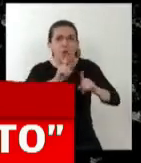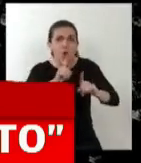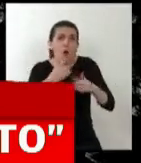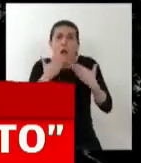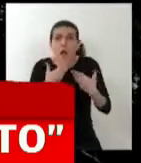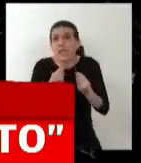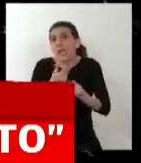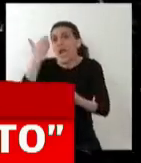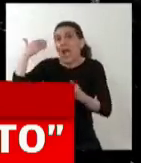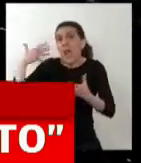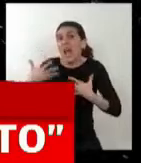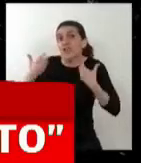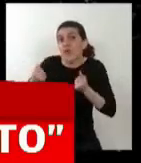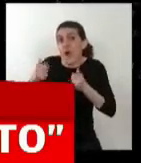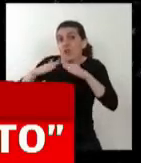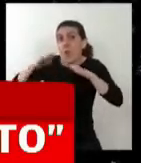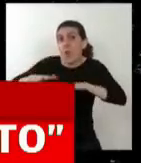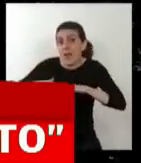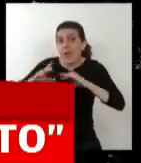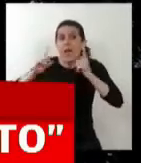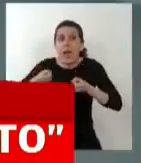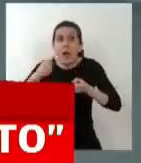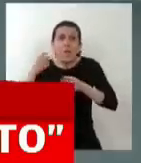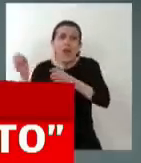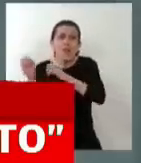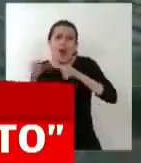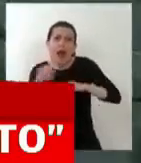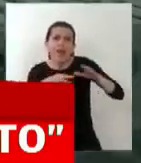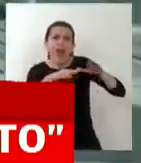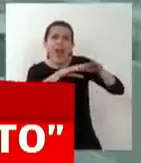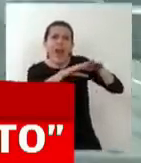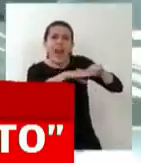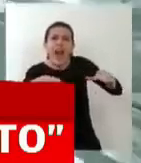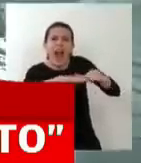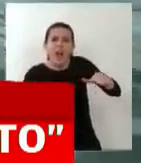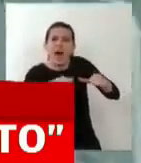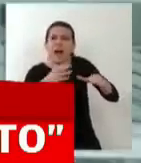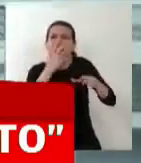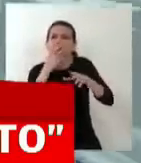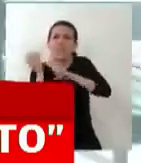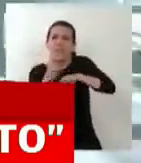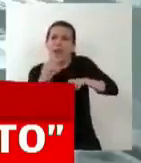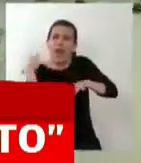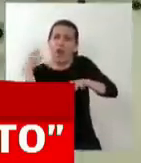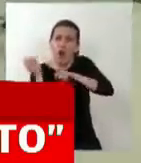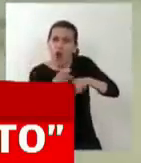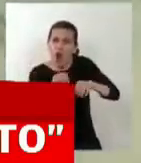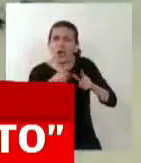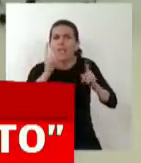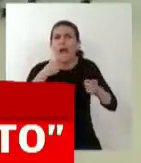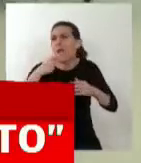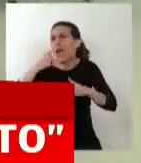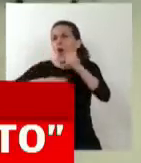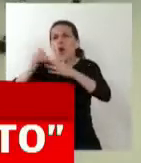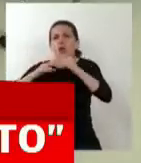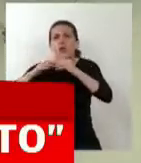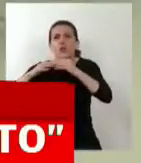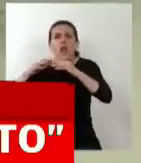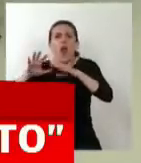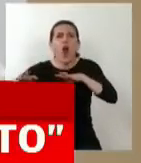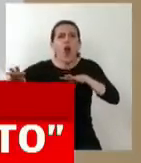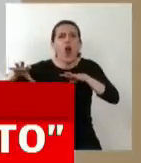sociedad. El incremento de camas de terapia intensiva con respirador, la construcción de hospitales